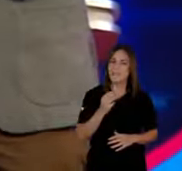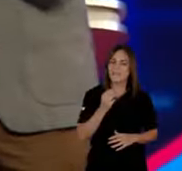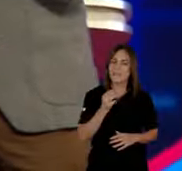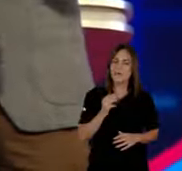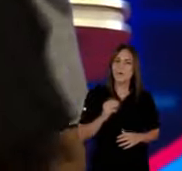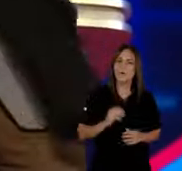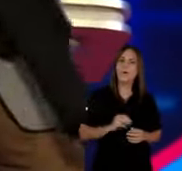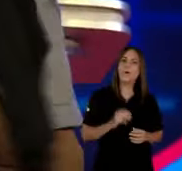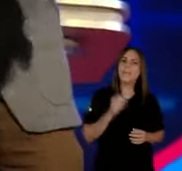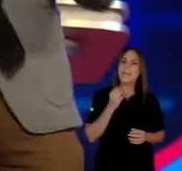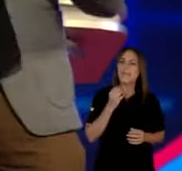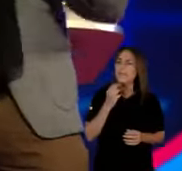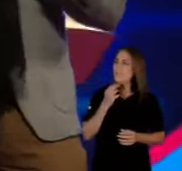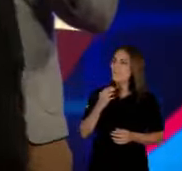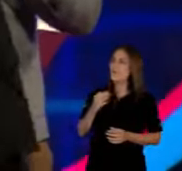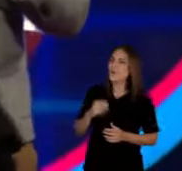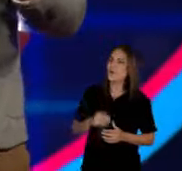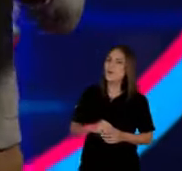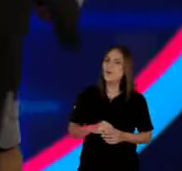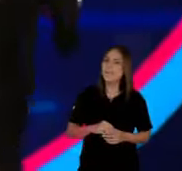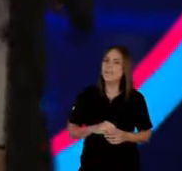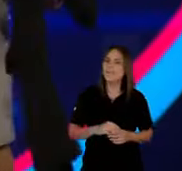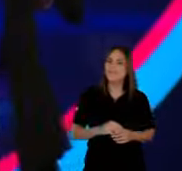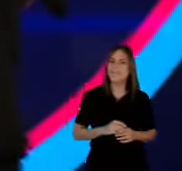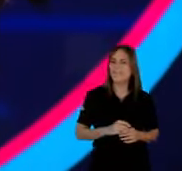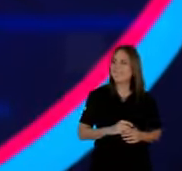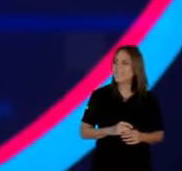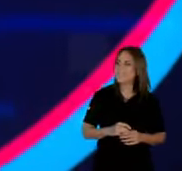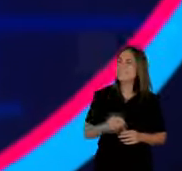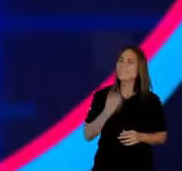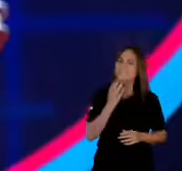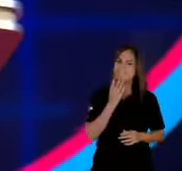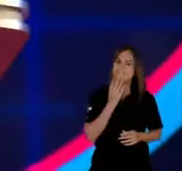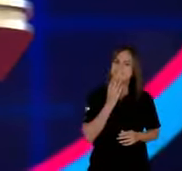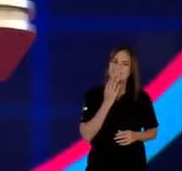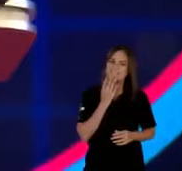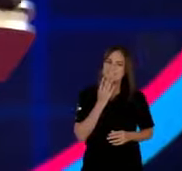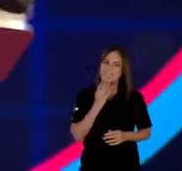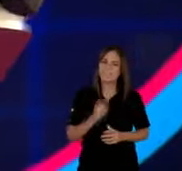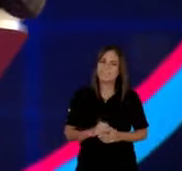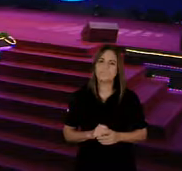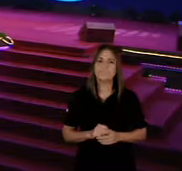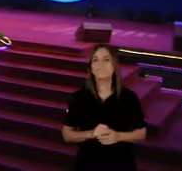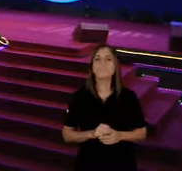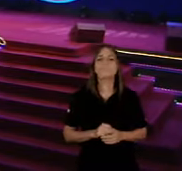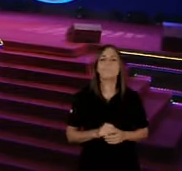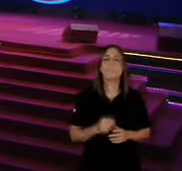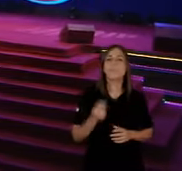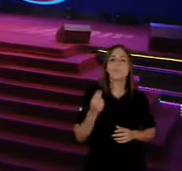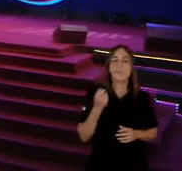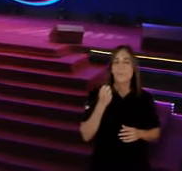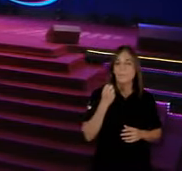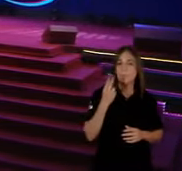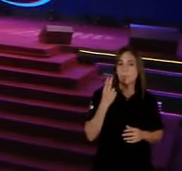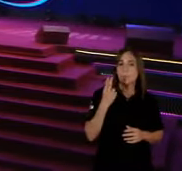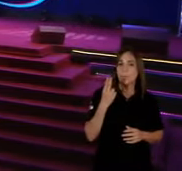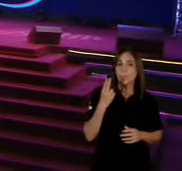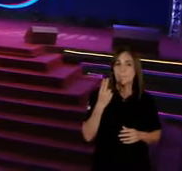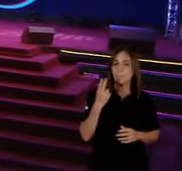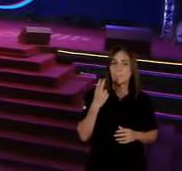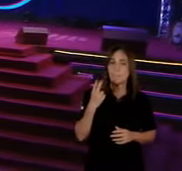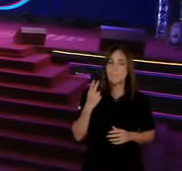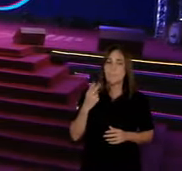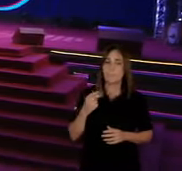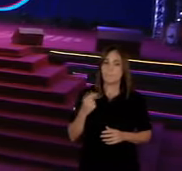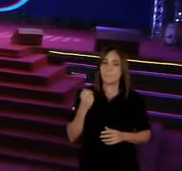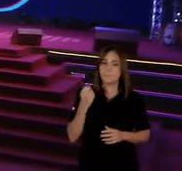esta área de la librería a un costo de $12. Pero los primeros en comprar se llevarán un